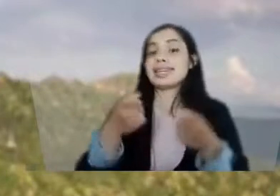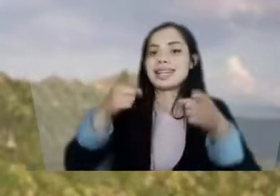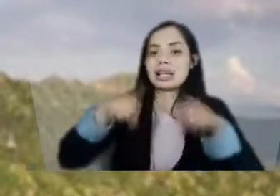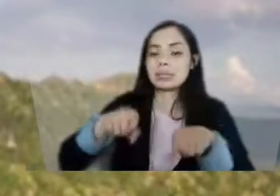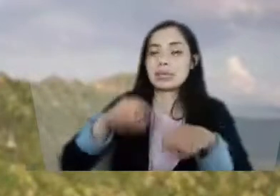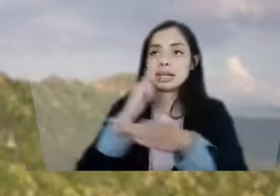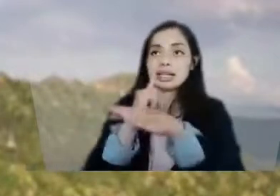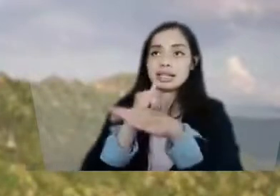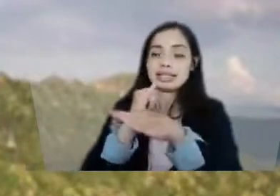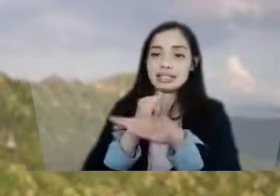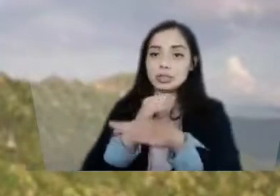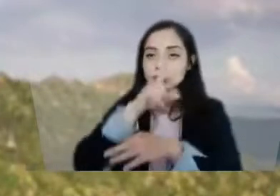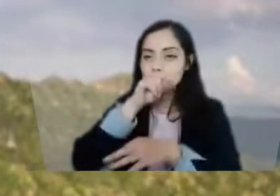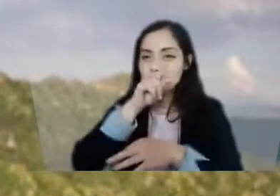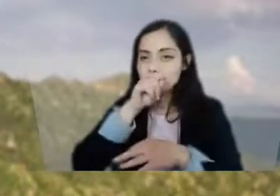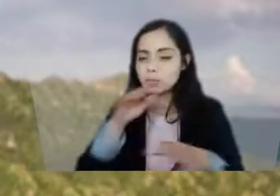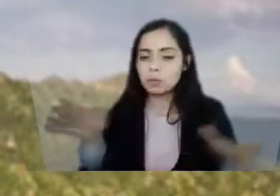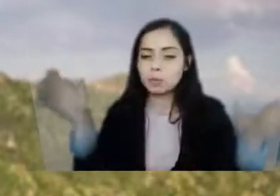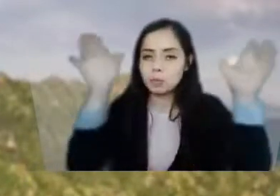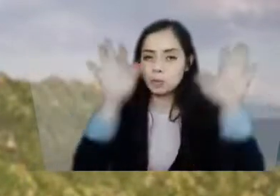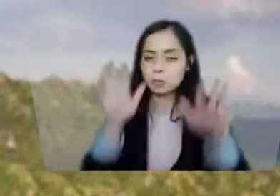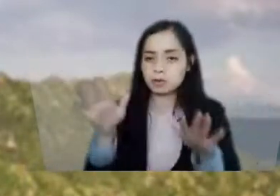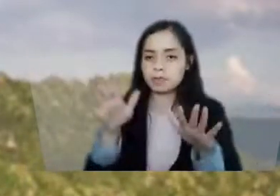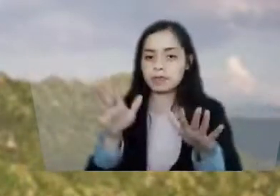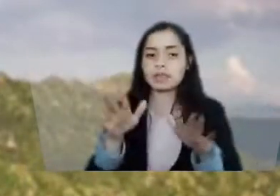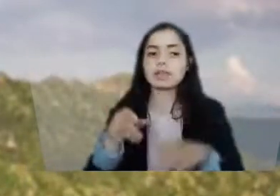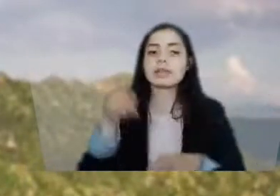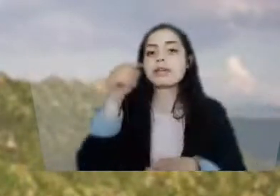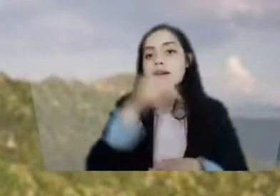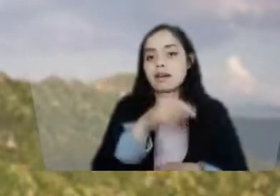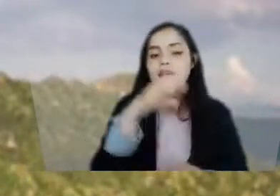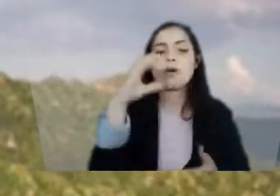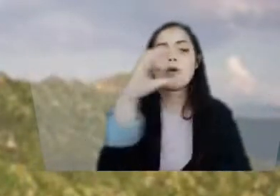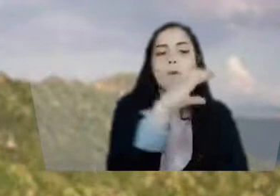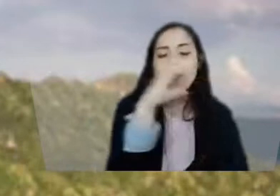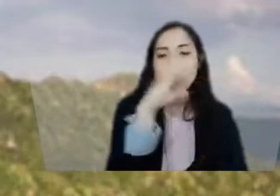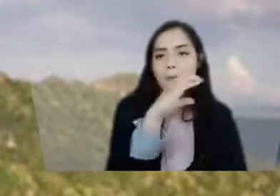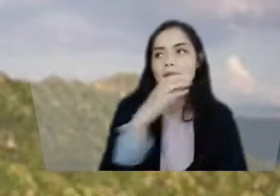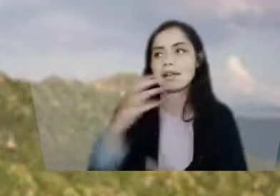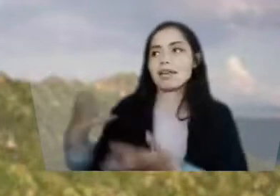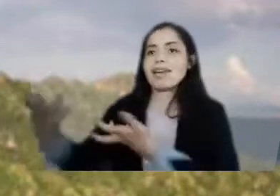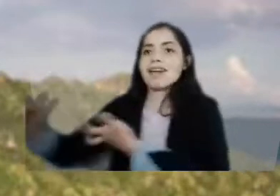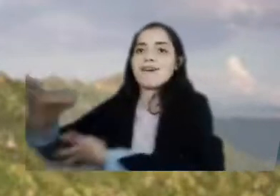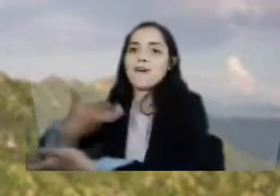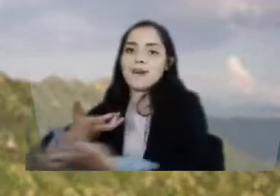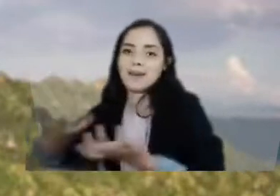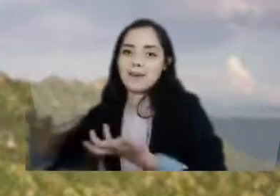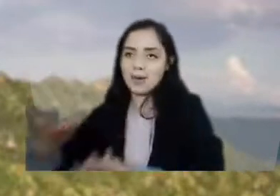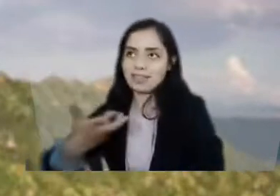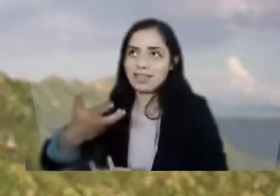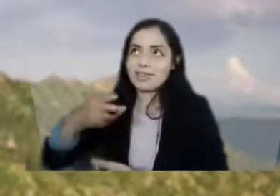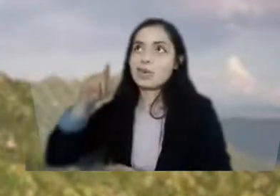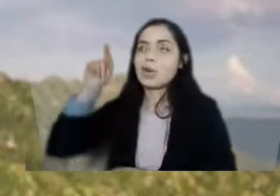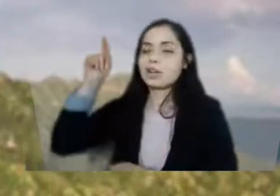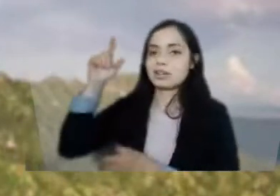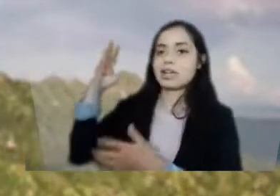expediciones. Es una relación colaborativa en cambio de una relación extractiva como era antes. ¿Cómo nos apoyan? Ellos, pues, por primero que